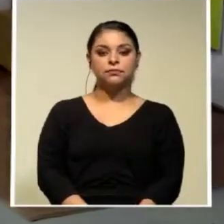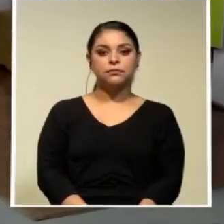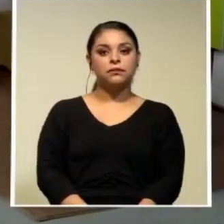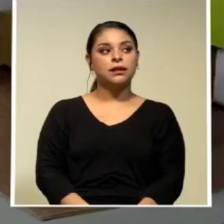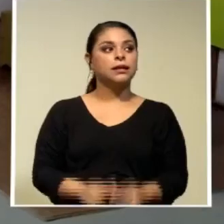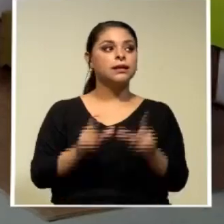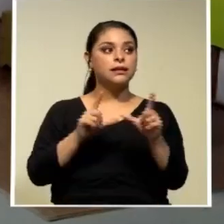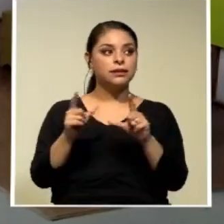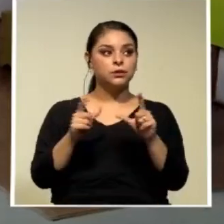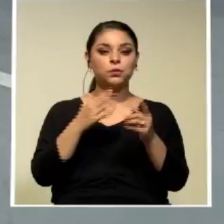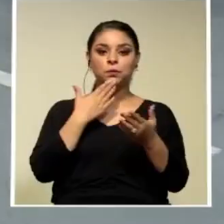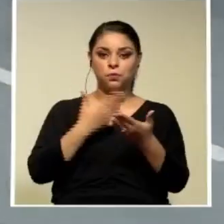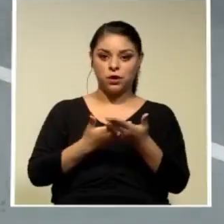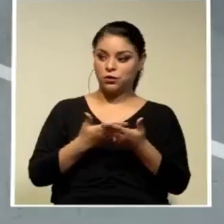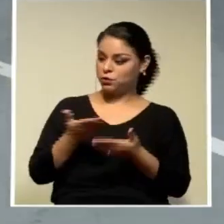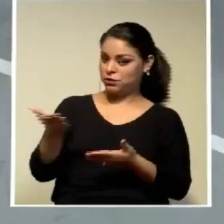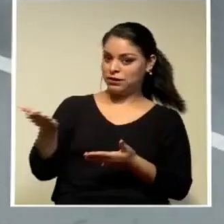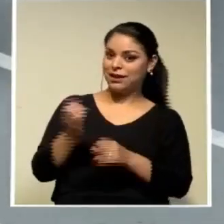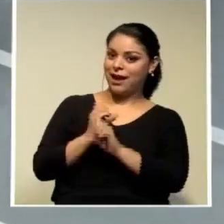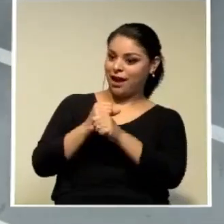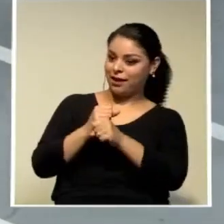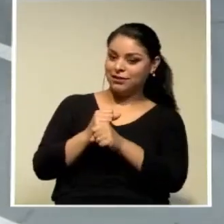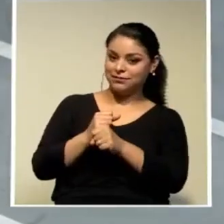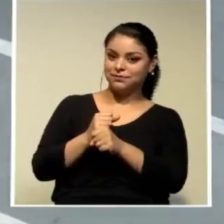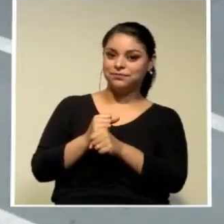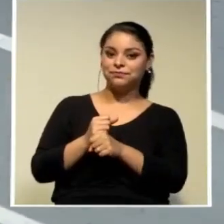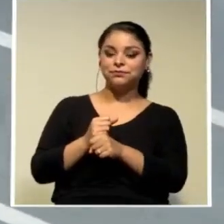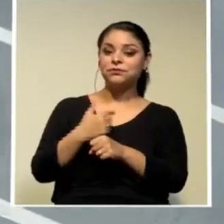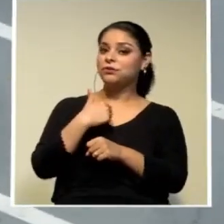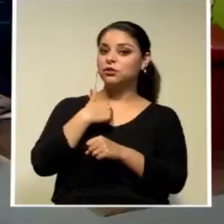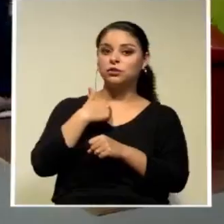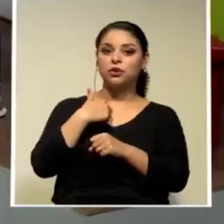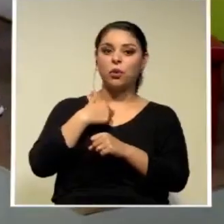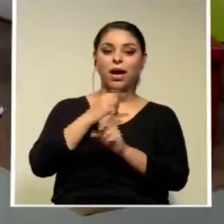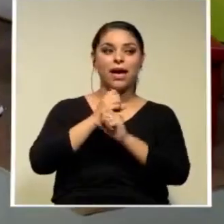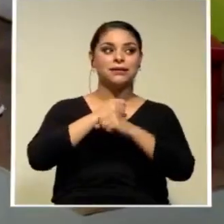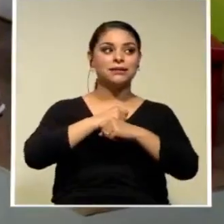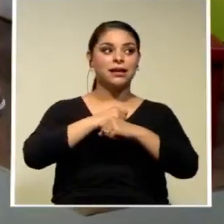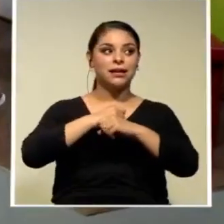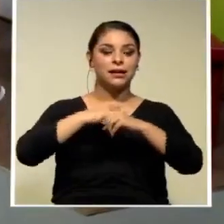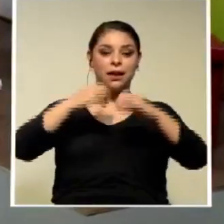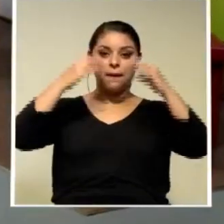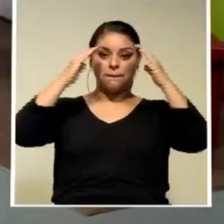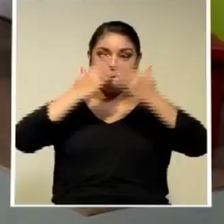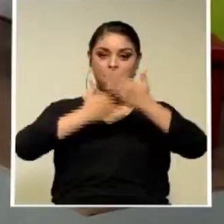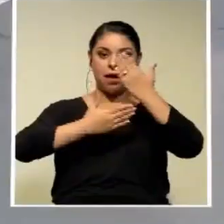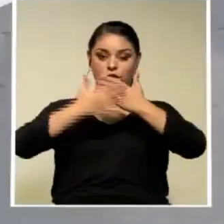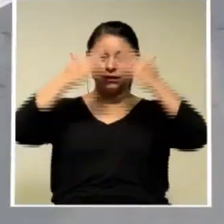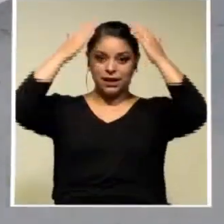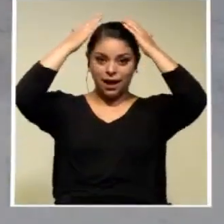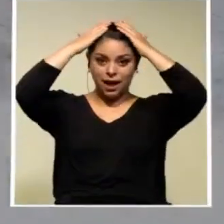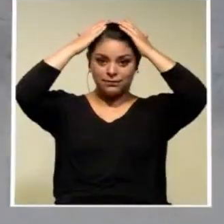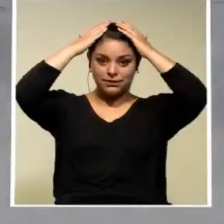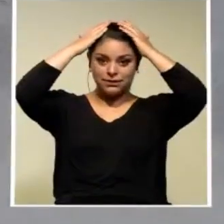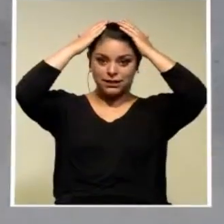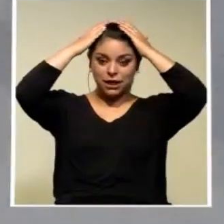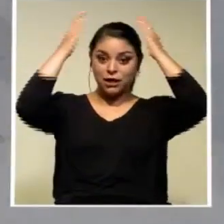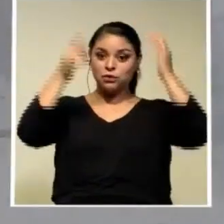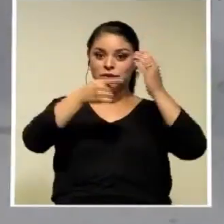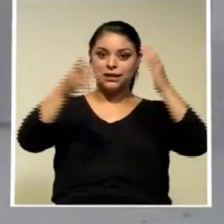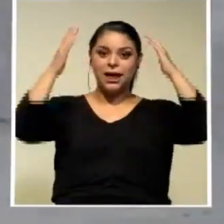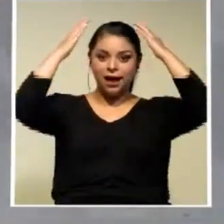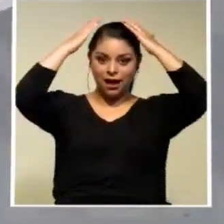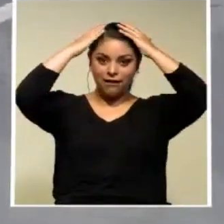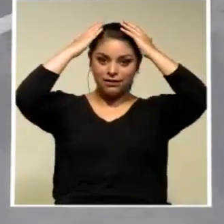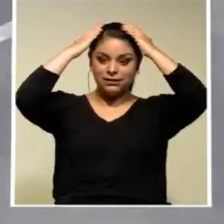por favor. Vamos a ver. Ay, niña Ley, casi voy a poner las manos en mi cabeza. Yo también. ¿Qué te parece? Voy a poner, super. Niños y niñas, las manos en la